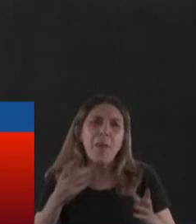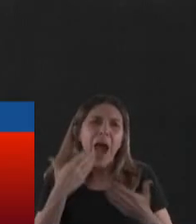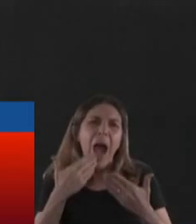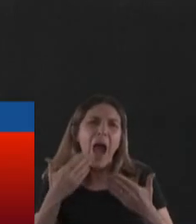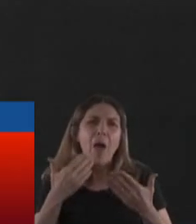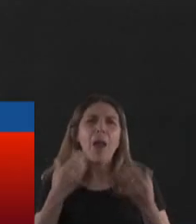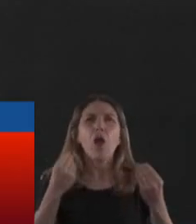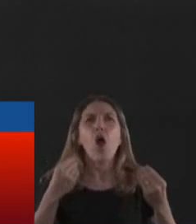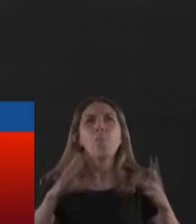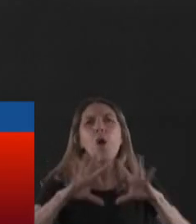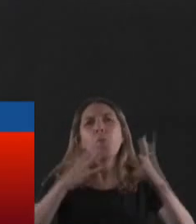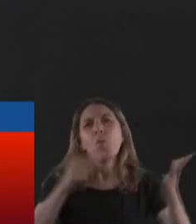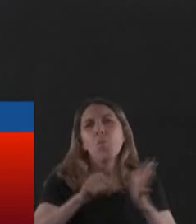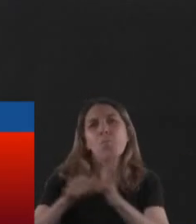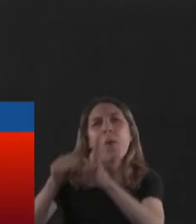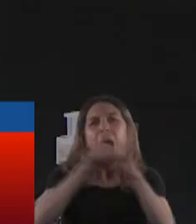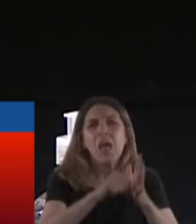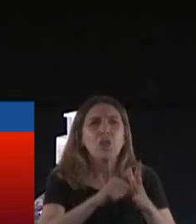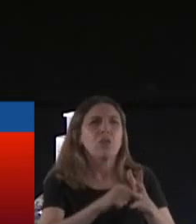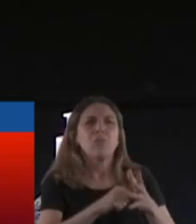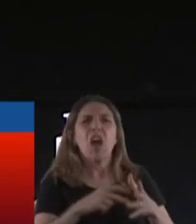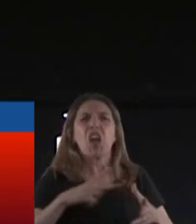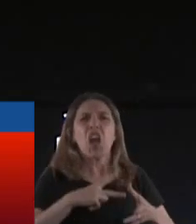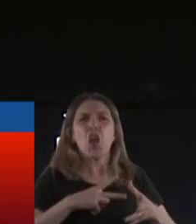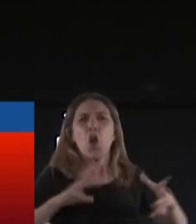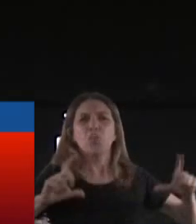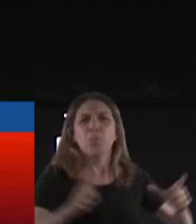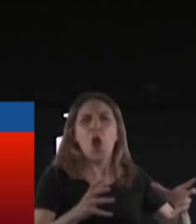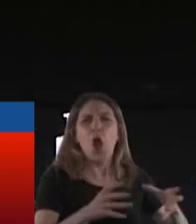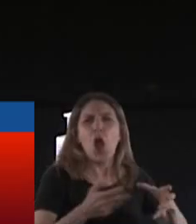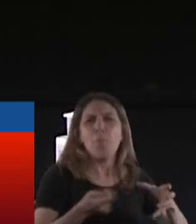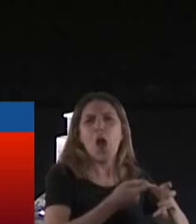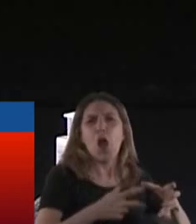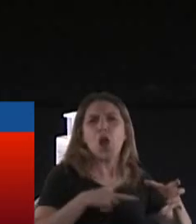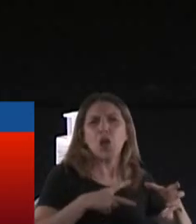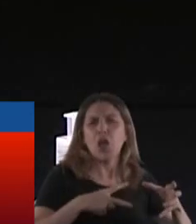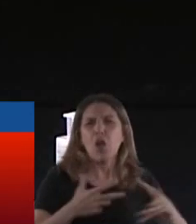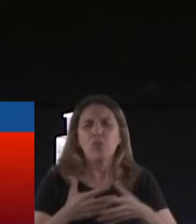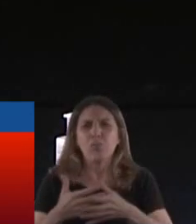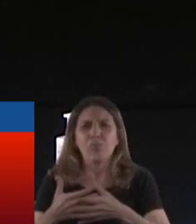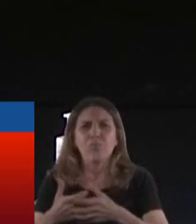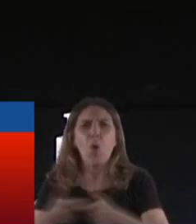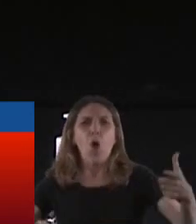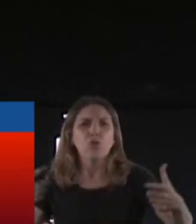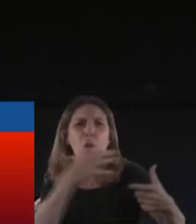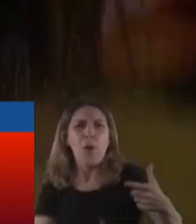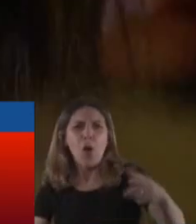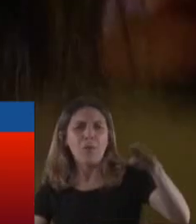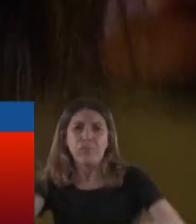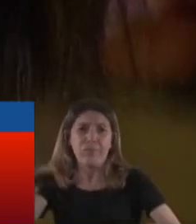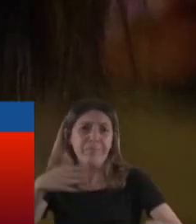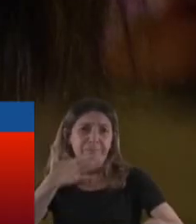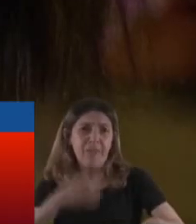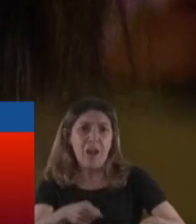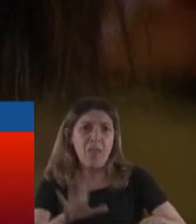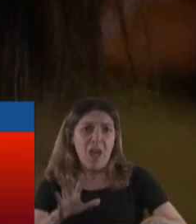cómo el mundo se concentra su riqueza y toda la desigualdad que eso genera, es cierto que eso es así, y es una